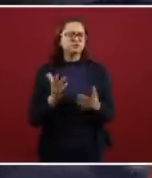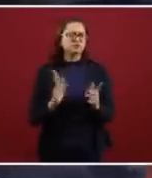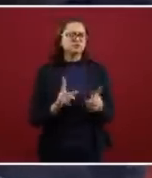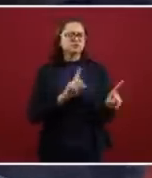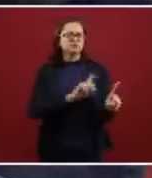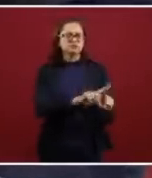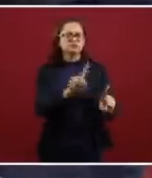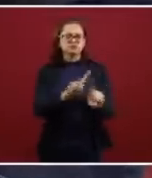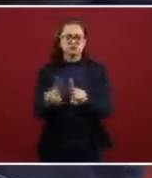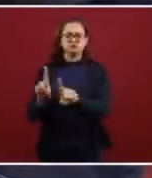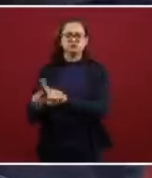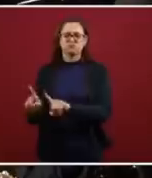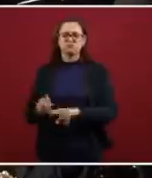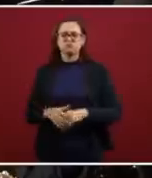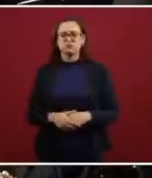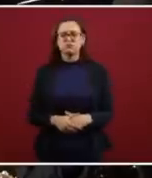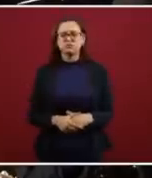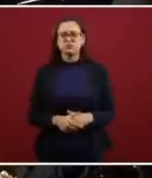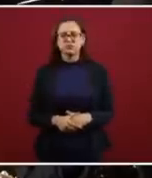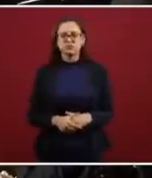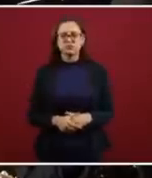campos.